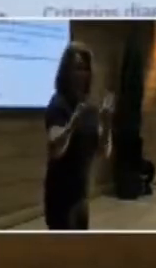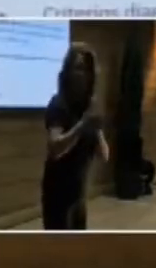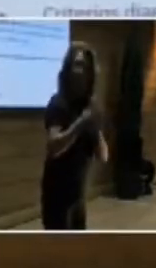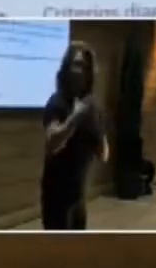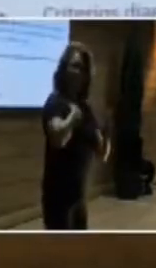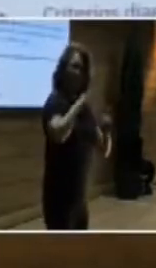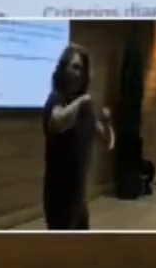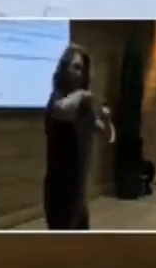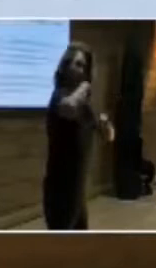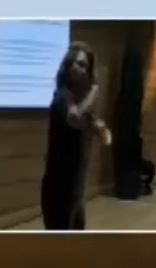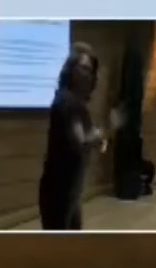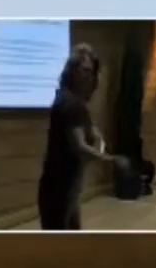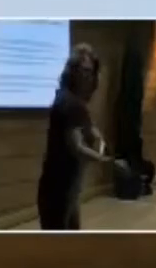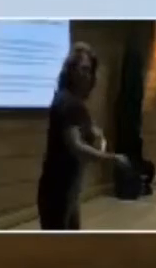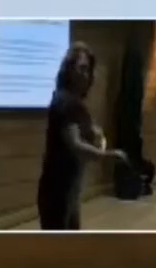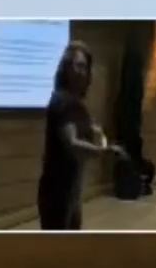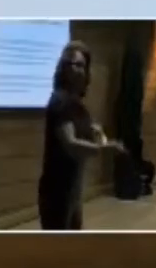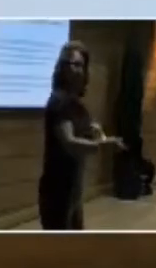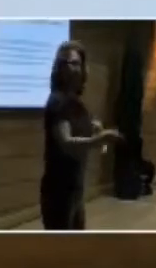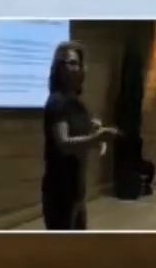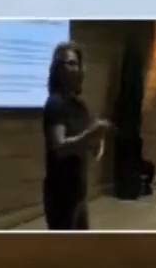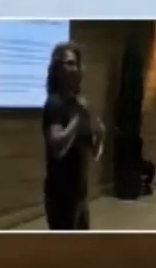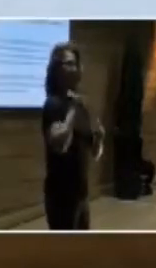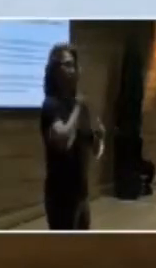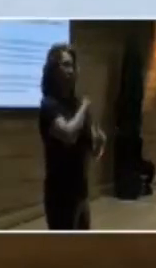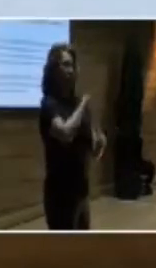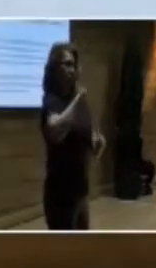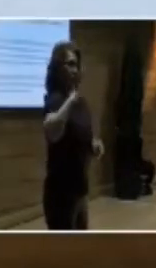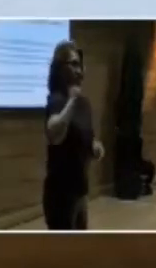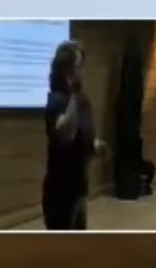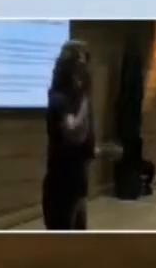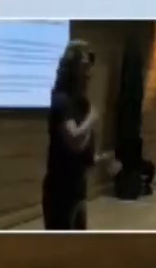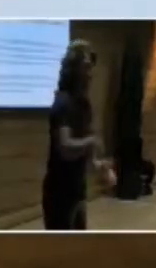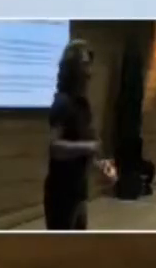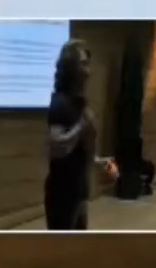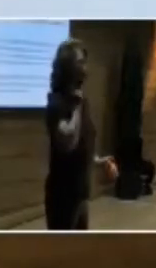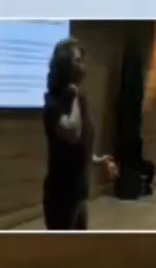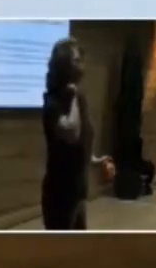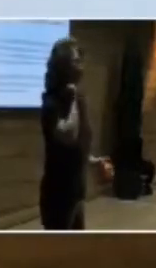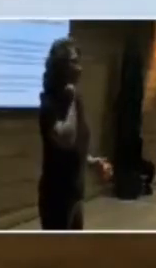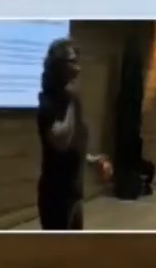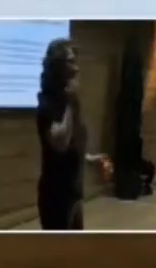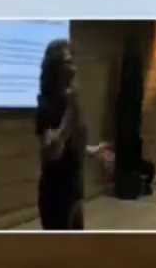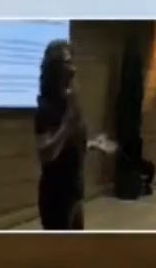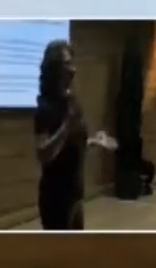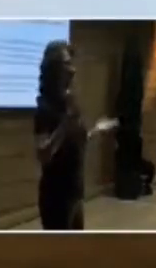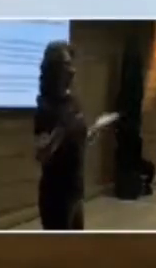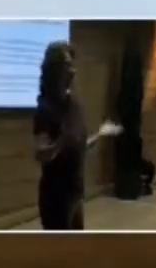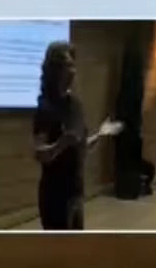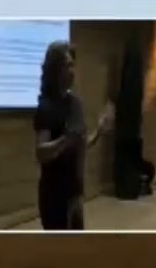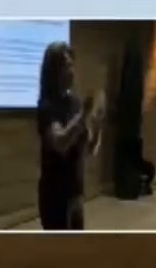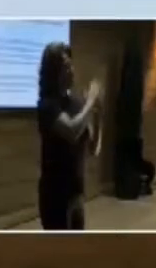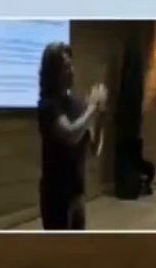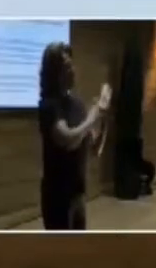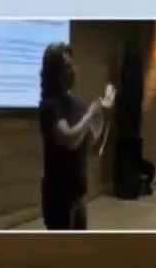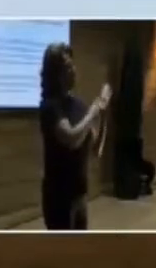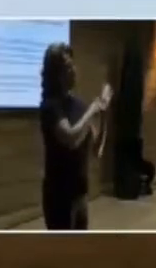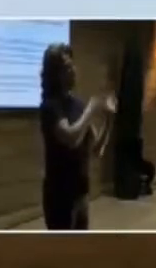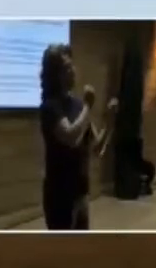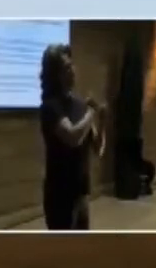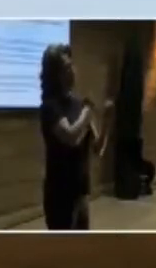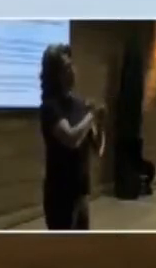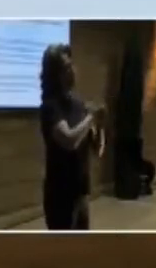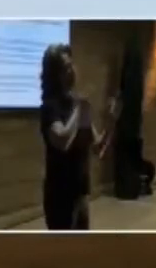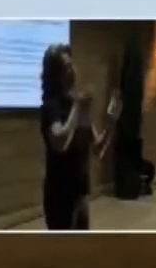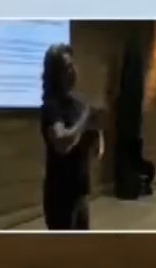de pérdida de independencia y demencia. Bien. ¿Qué es lo que propone el documento de trabajo?